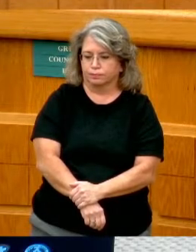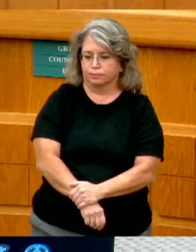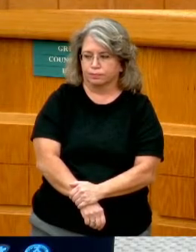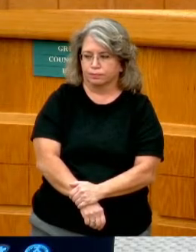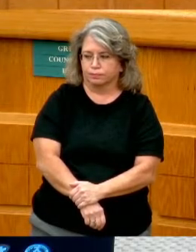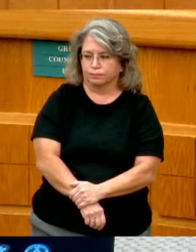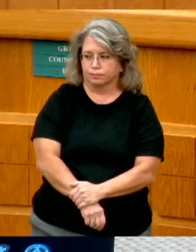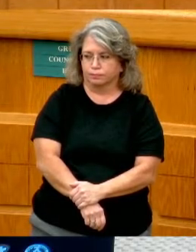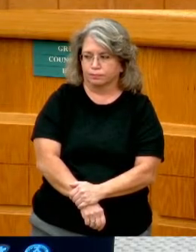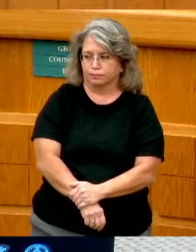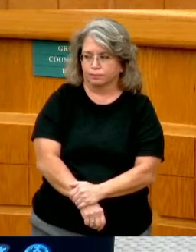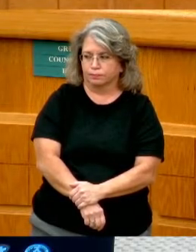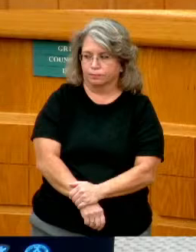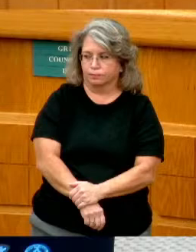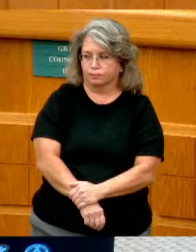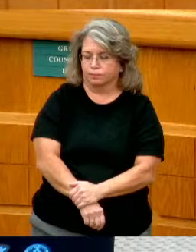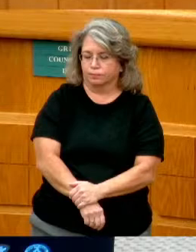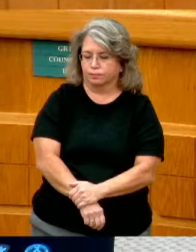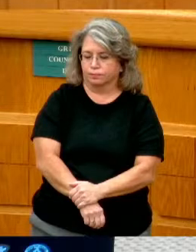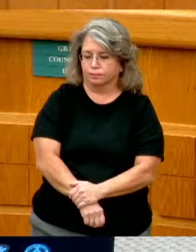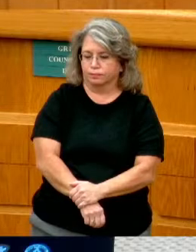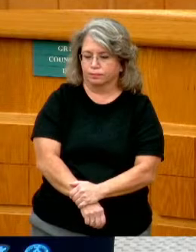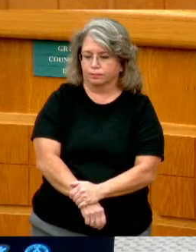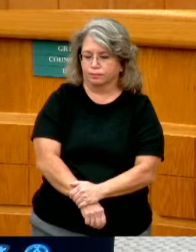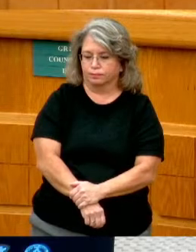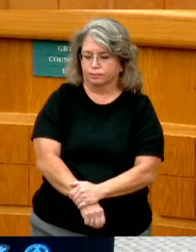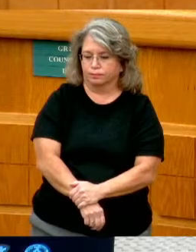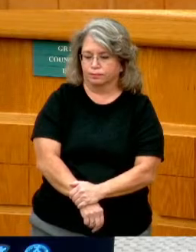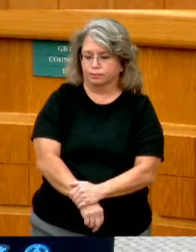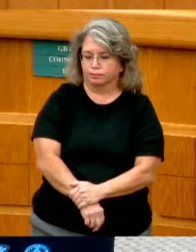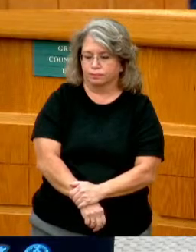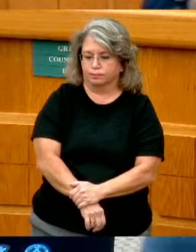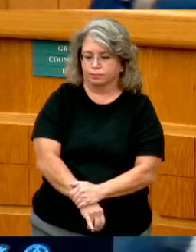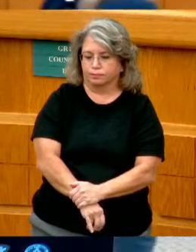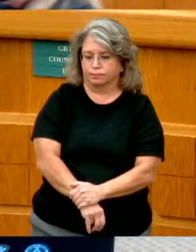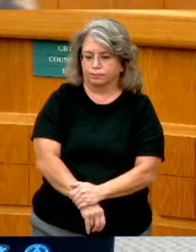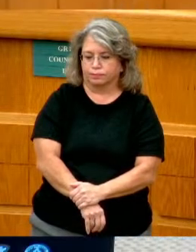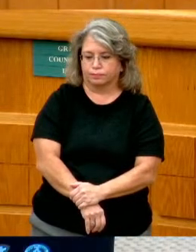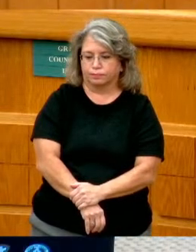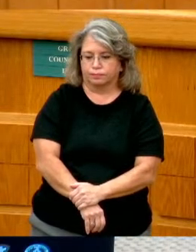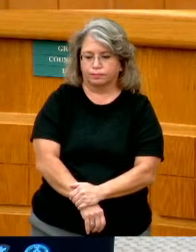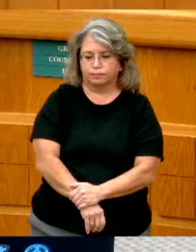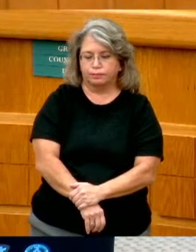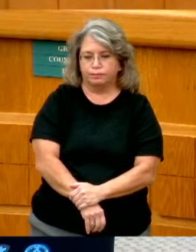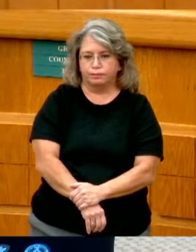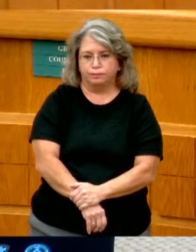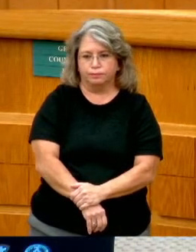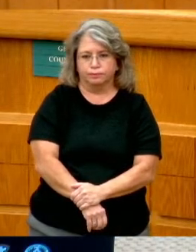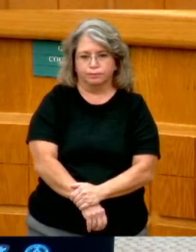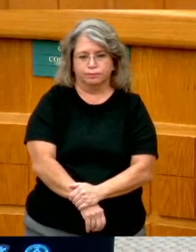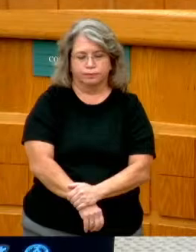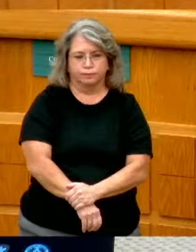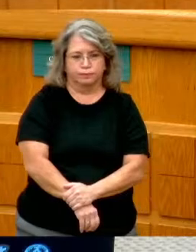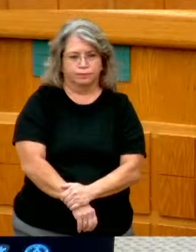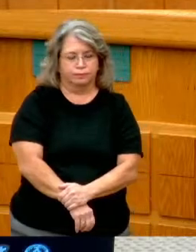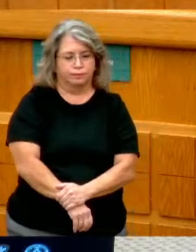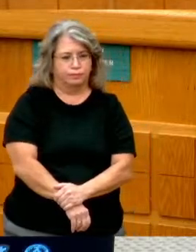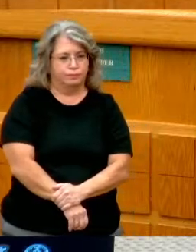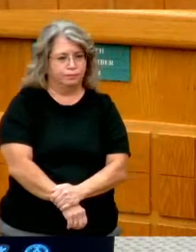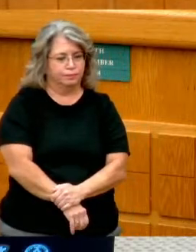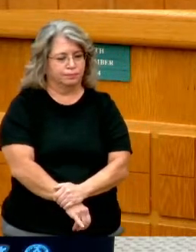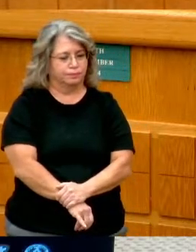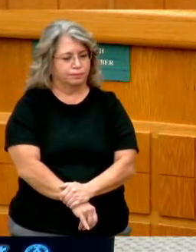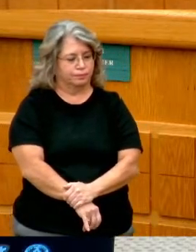número solo trabaja cuando hay espacios disponibles. La información en cuanto a la administración de vacunas la puede encontrar en nuestro portal de internet